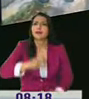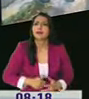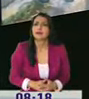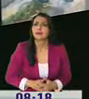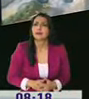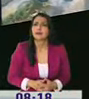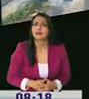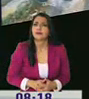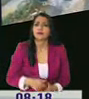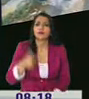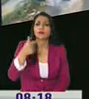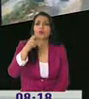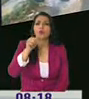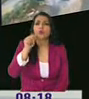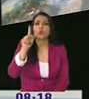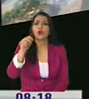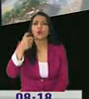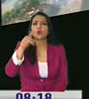también. Andrea Orbe, adelante.